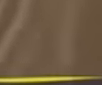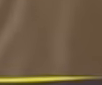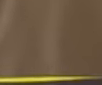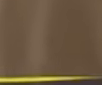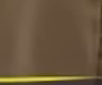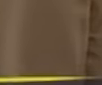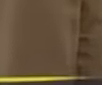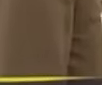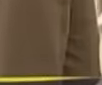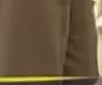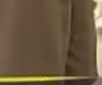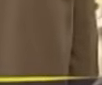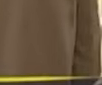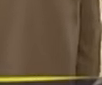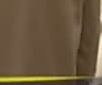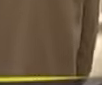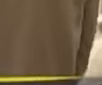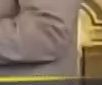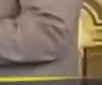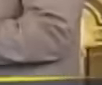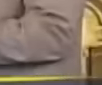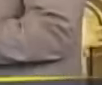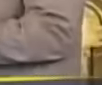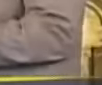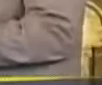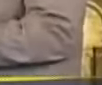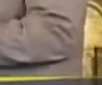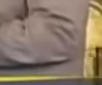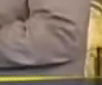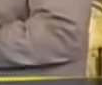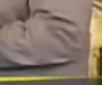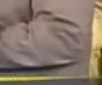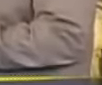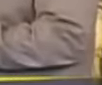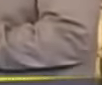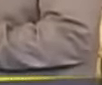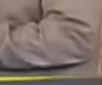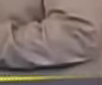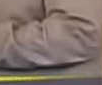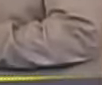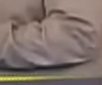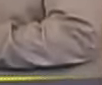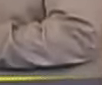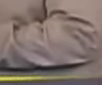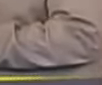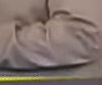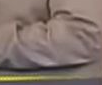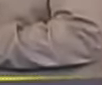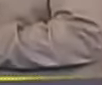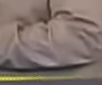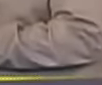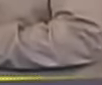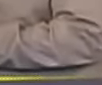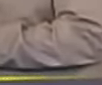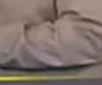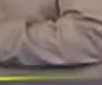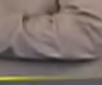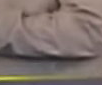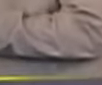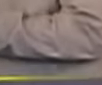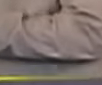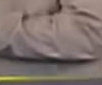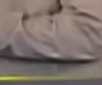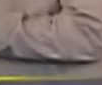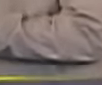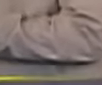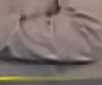presidenciales 2024, una cita con la democracia donde están convocados más de 20 millones de venezolanos, el llamado del jefe de Estado Nicolás